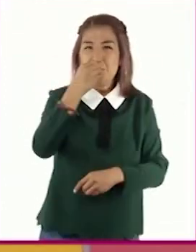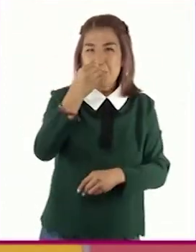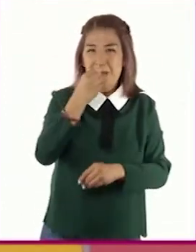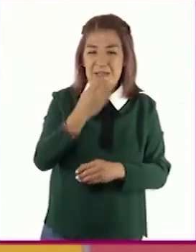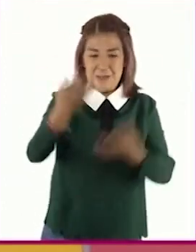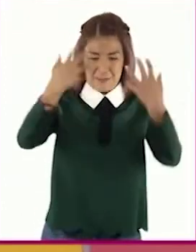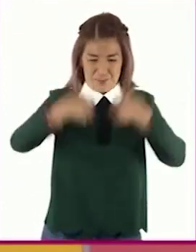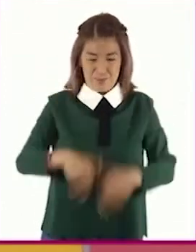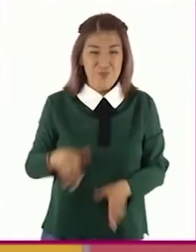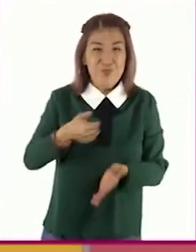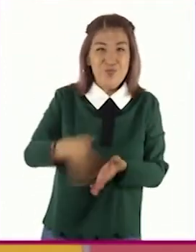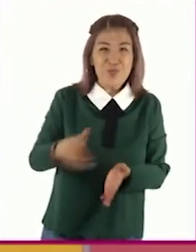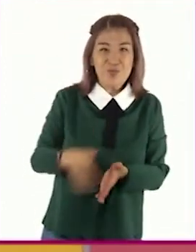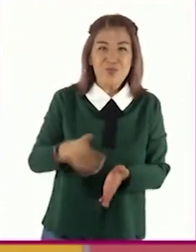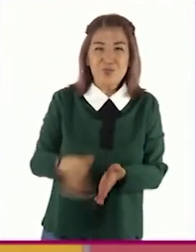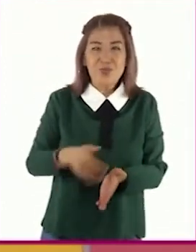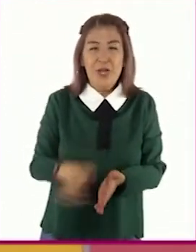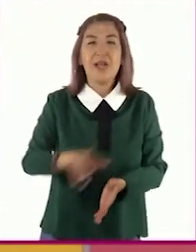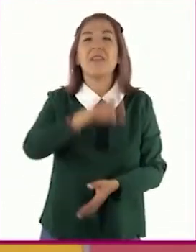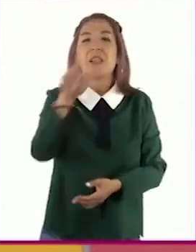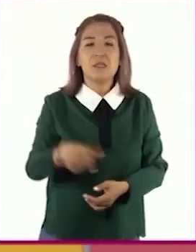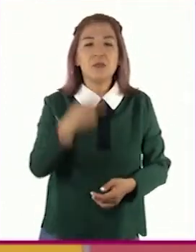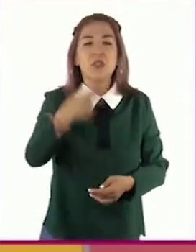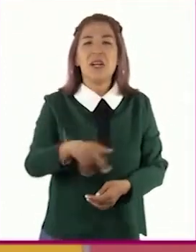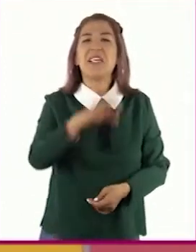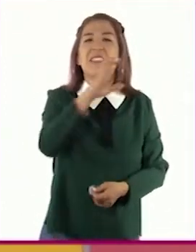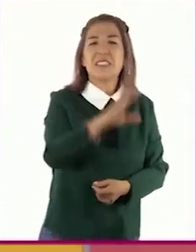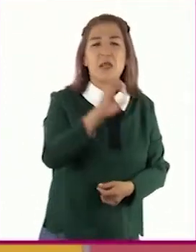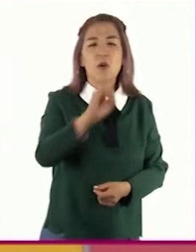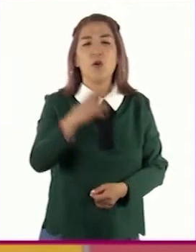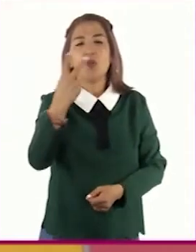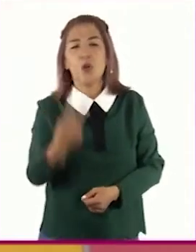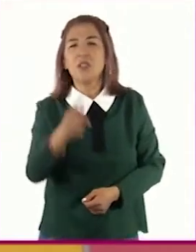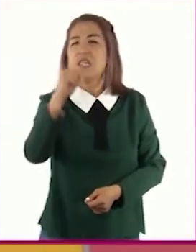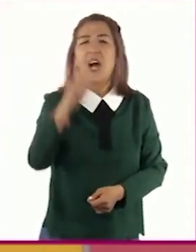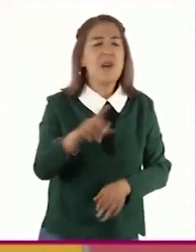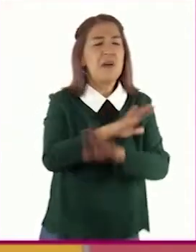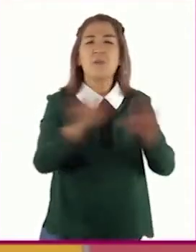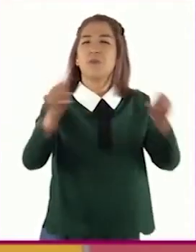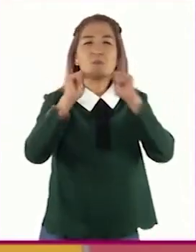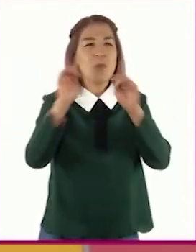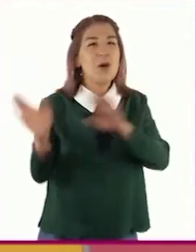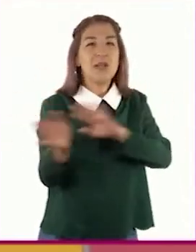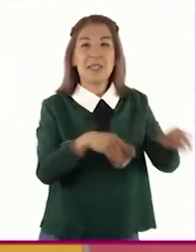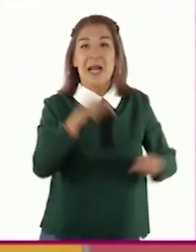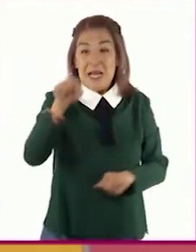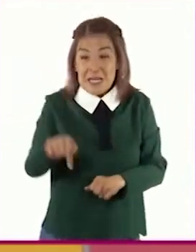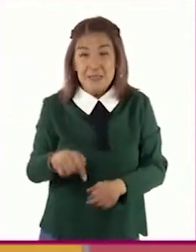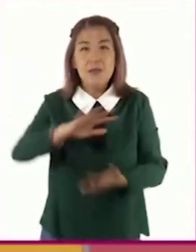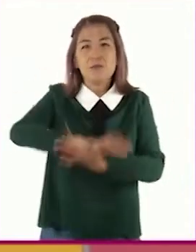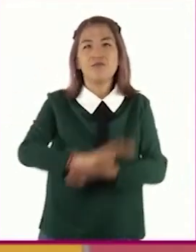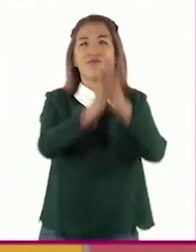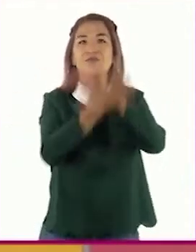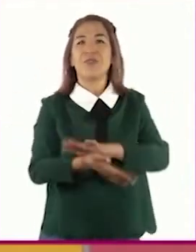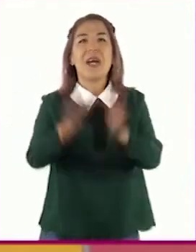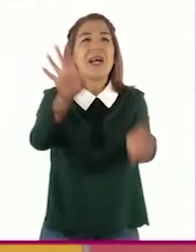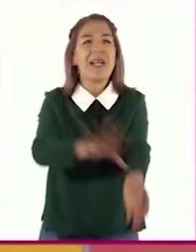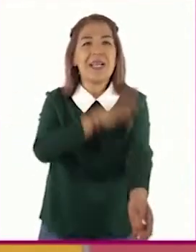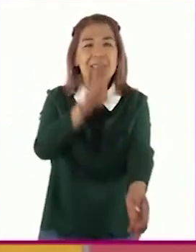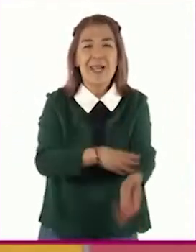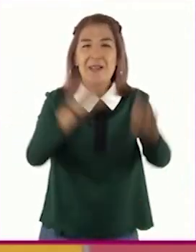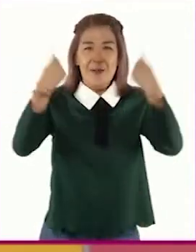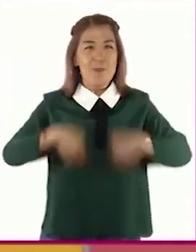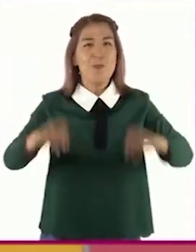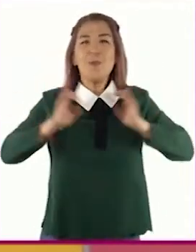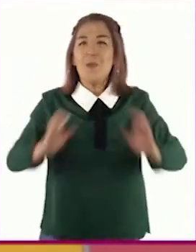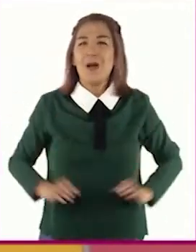¿sí? Y, bueno, no importa, se forma CO2, se forma agua, eso no importa. De ahí sacamos energía. Es algo así, parecido a